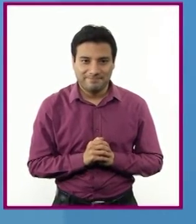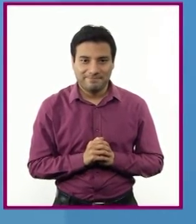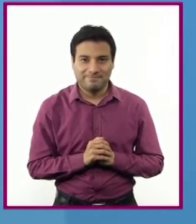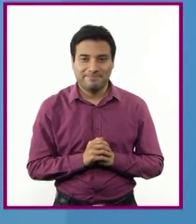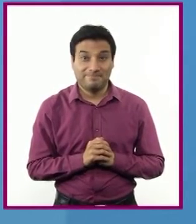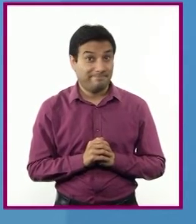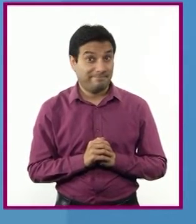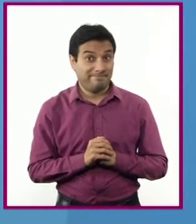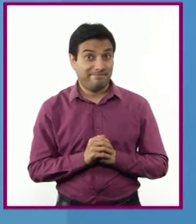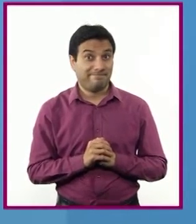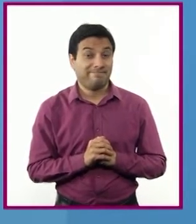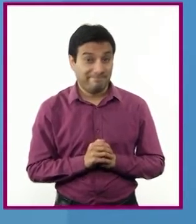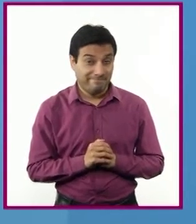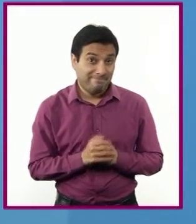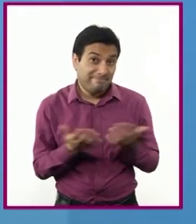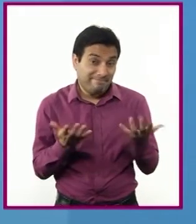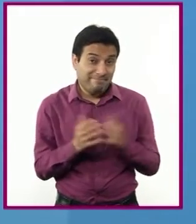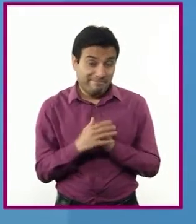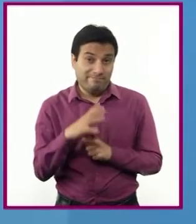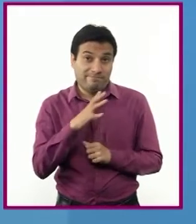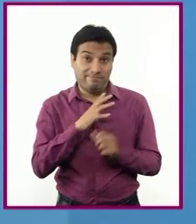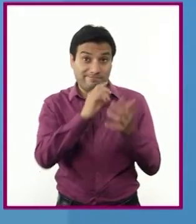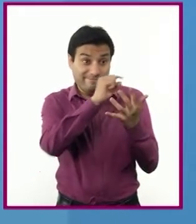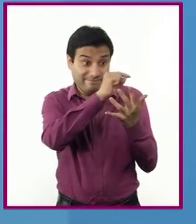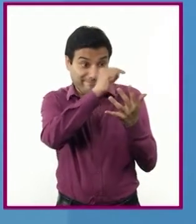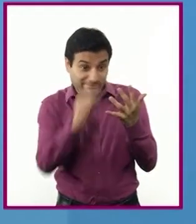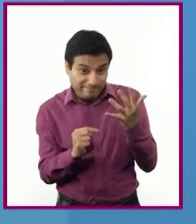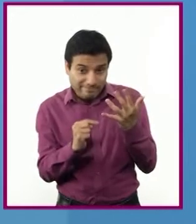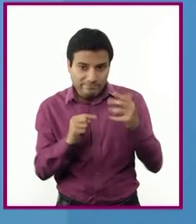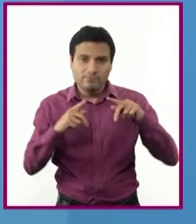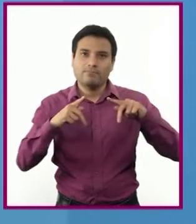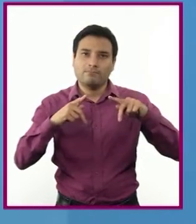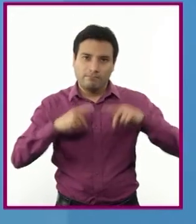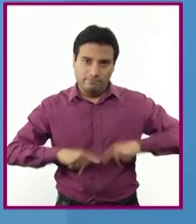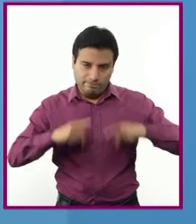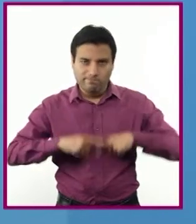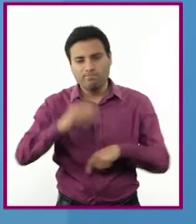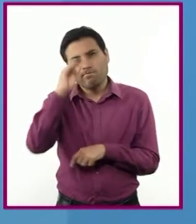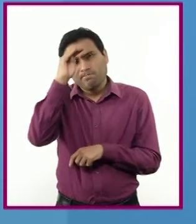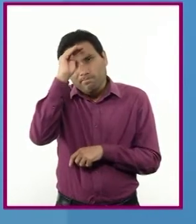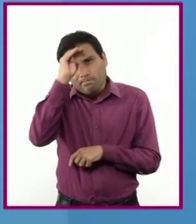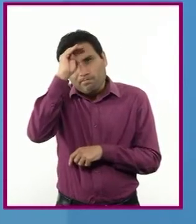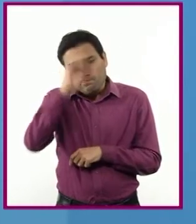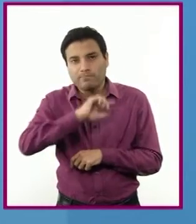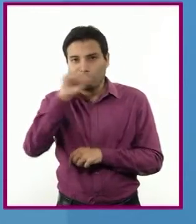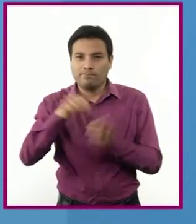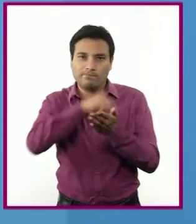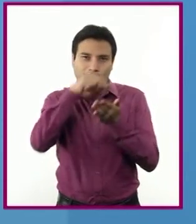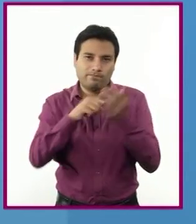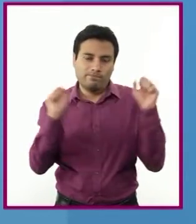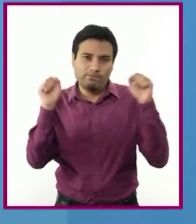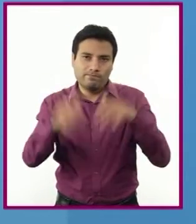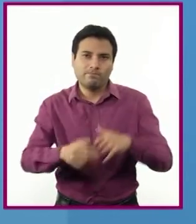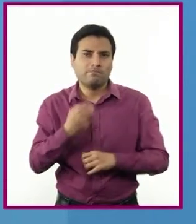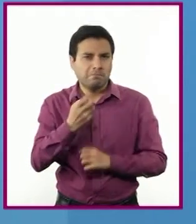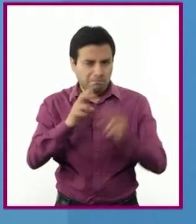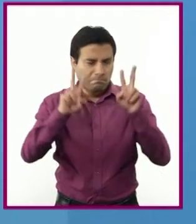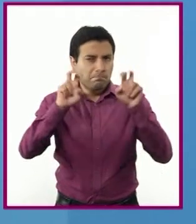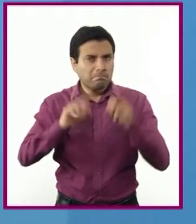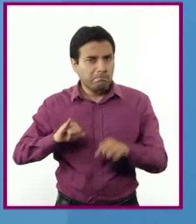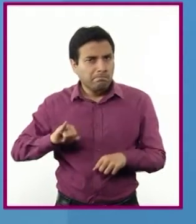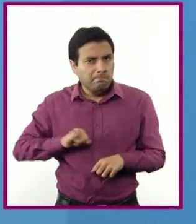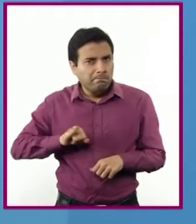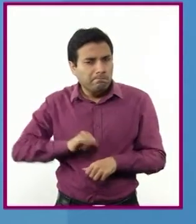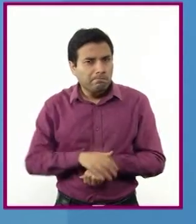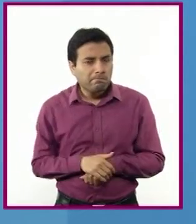Es increíble cómo hay factores que influyen en el poblamiento de los lugares. Maestra, este tema es bastante